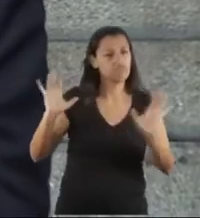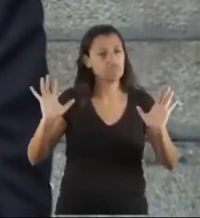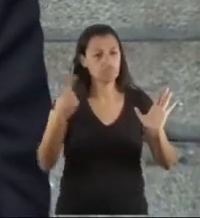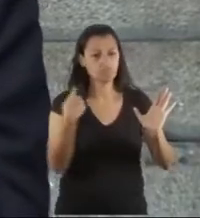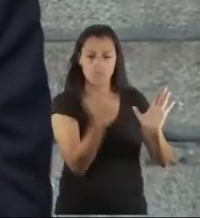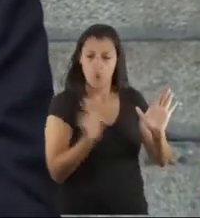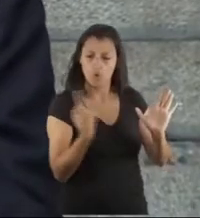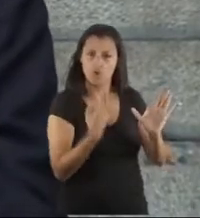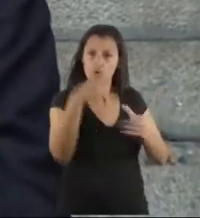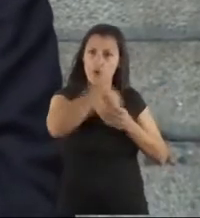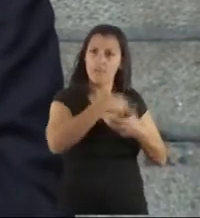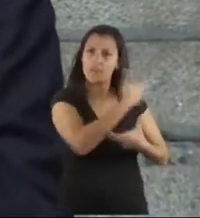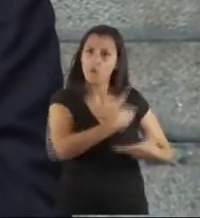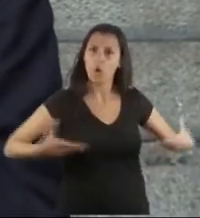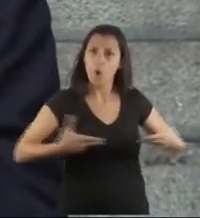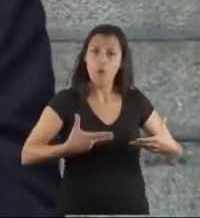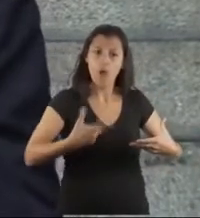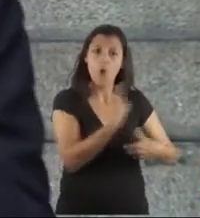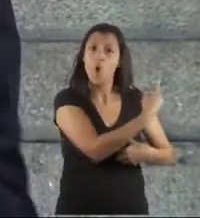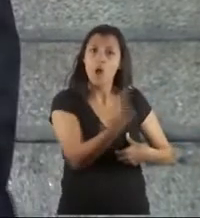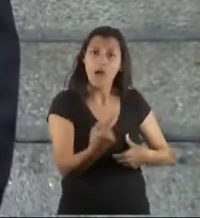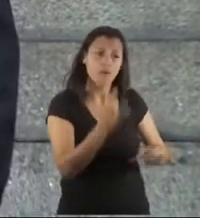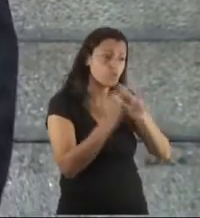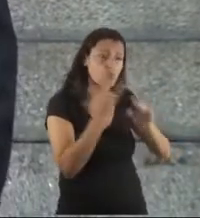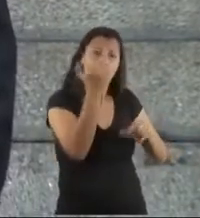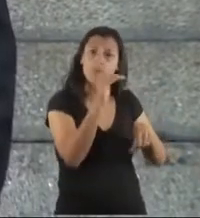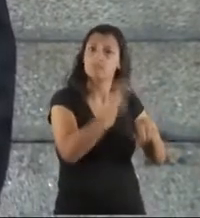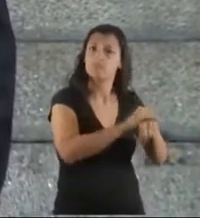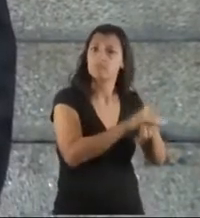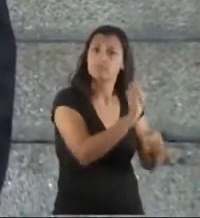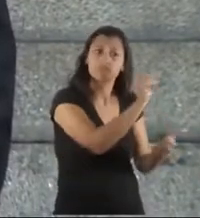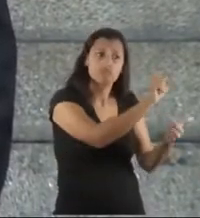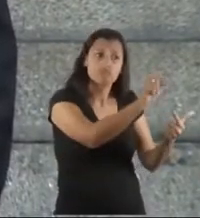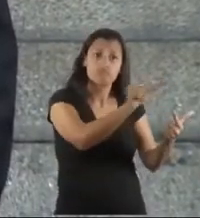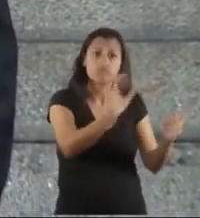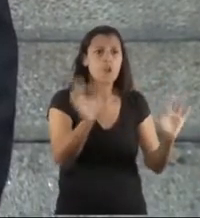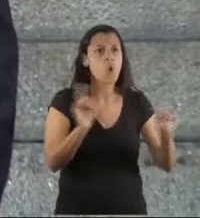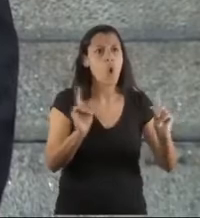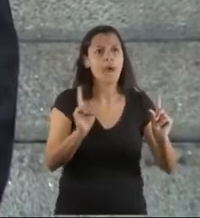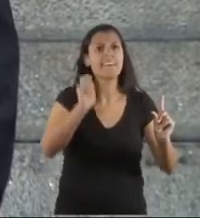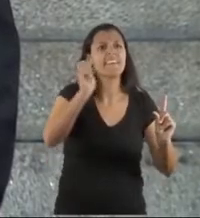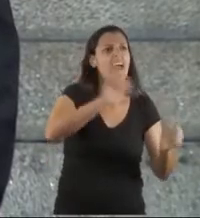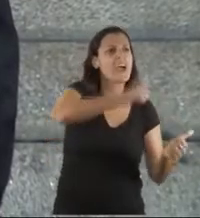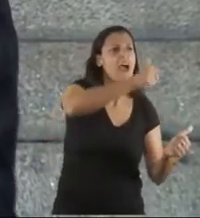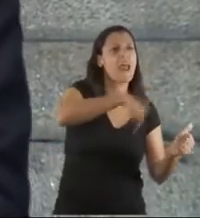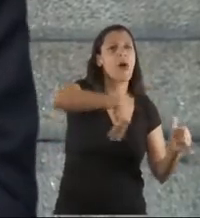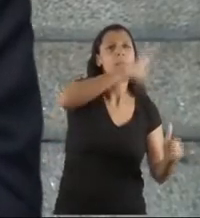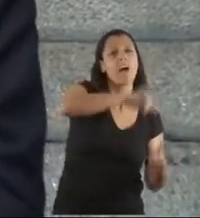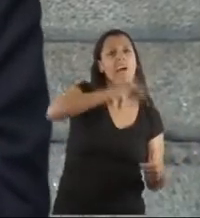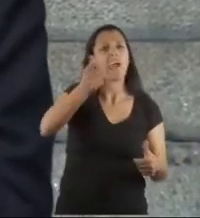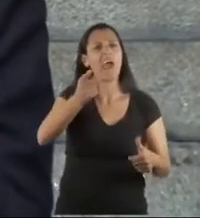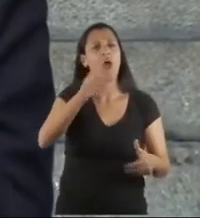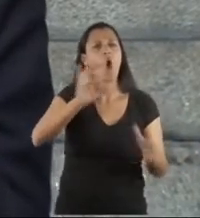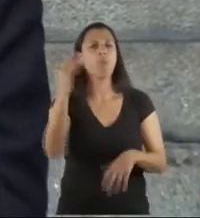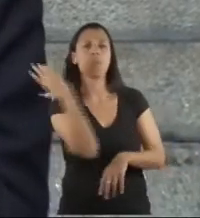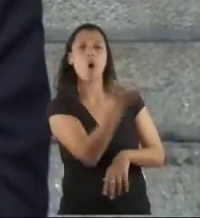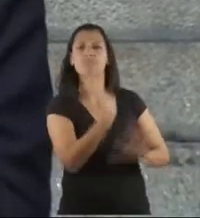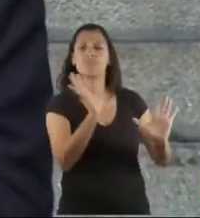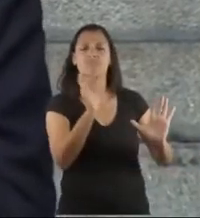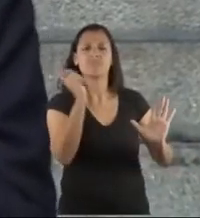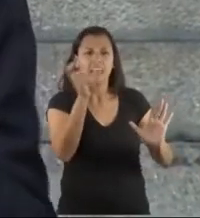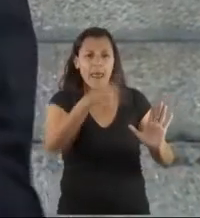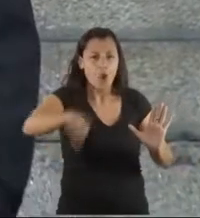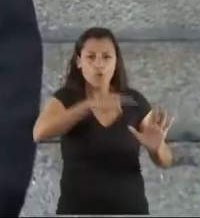uno tiene una responsabilidad y una tarea y acá no se trata de que gana uno o gana otro en un gobierno acá ganaron los trabajadores